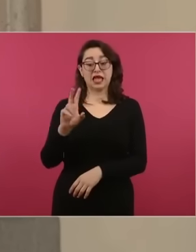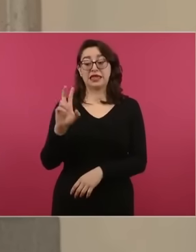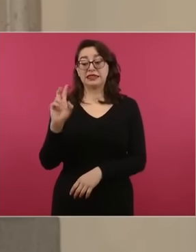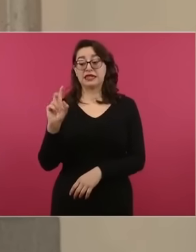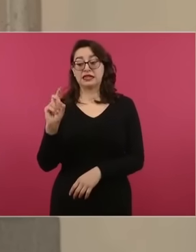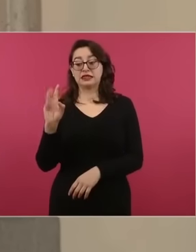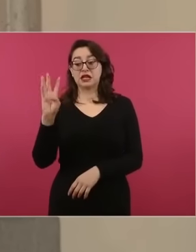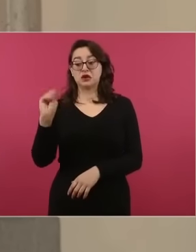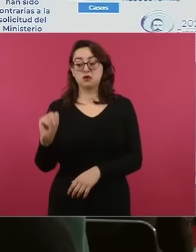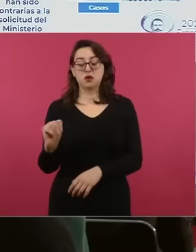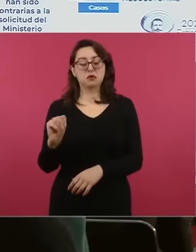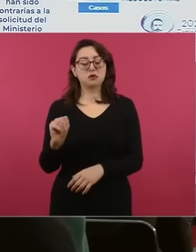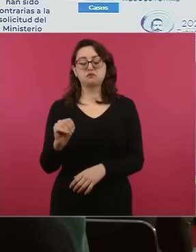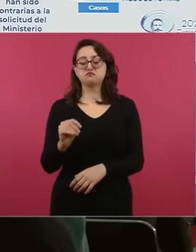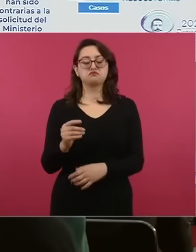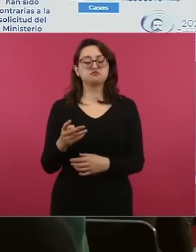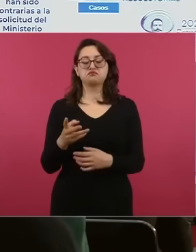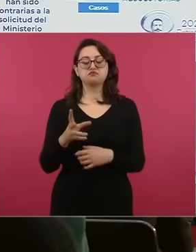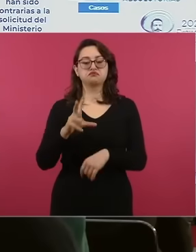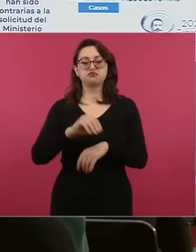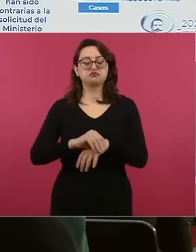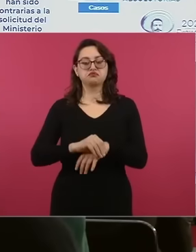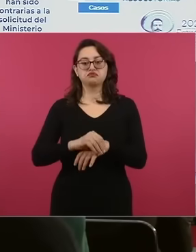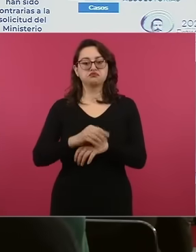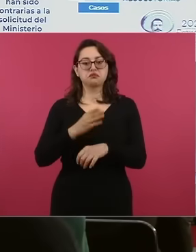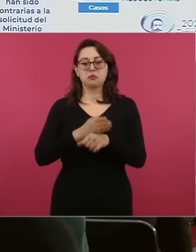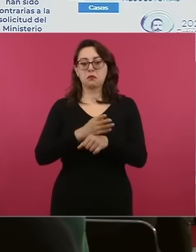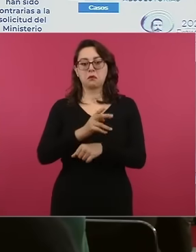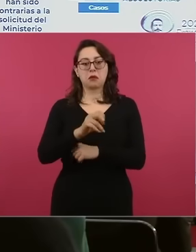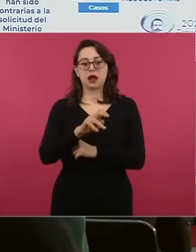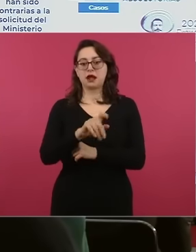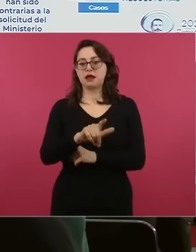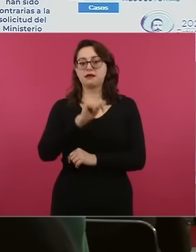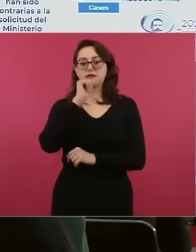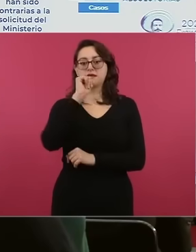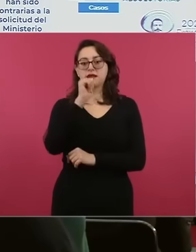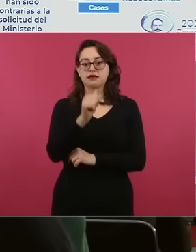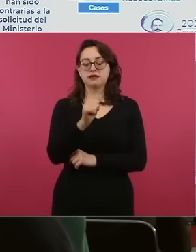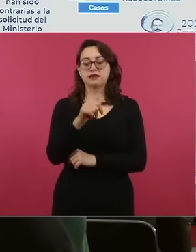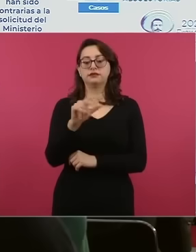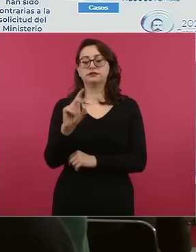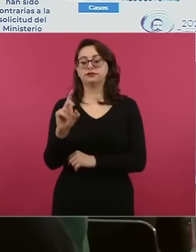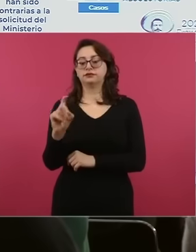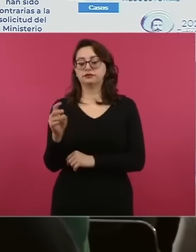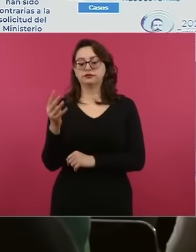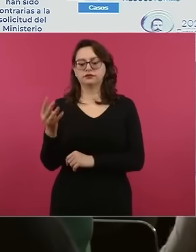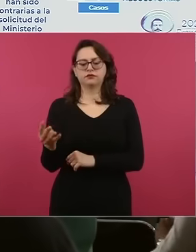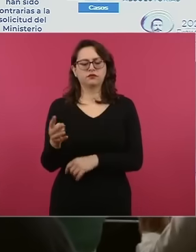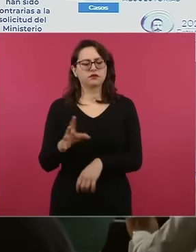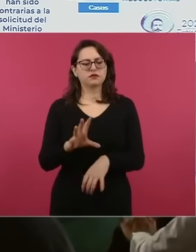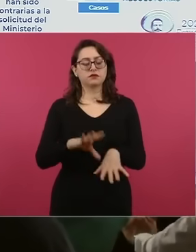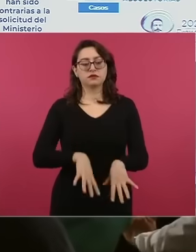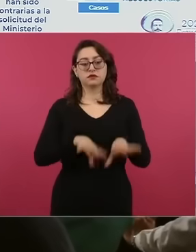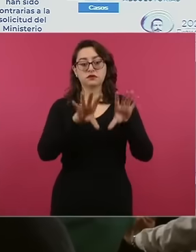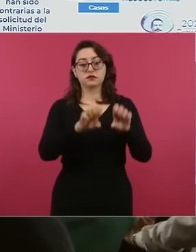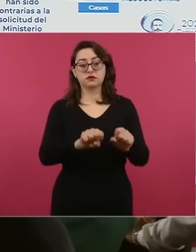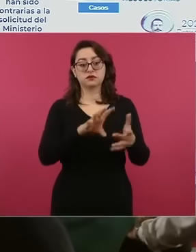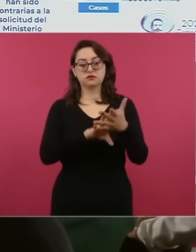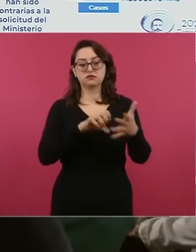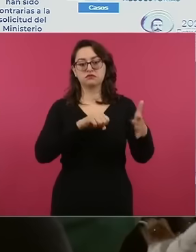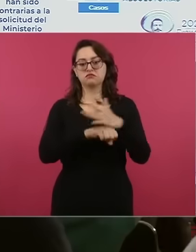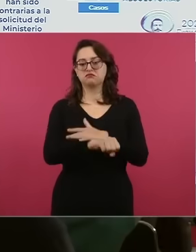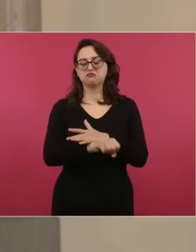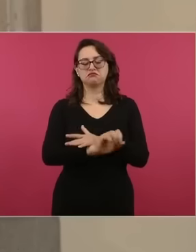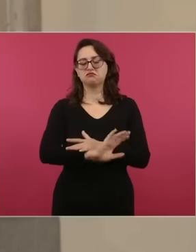determinó no vincular a proceso penal en treinta y cuatro calificó de ilegal la detención y en siete declaró sentencias